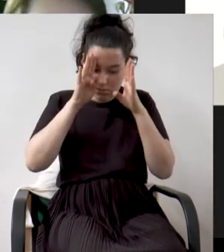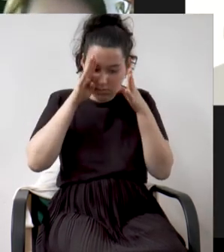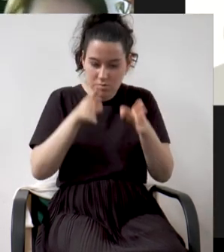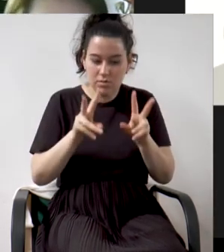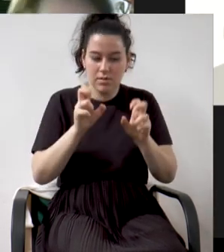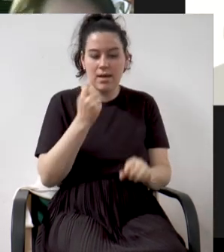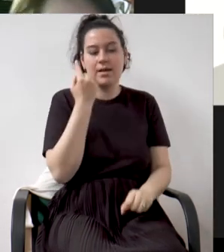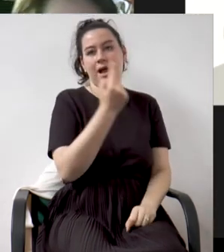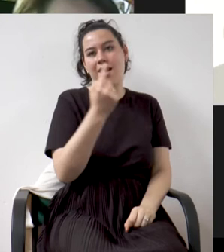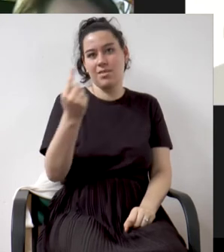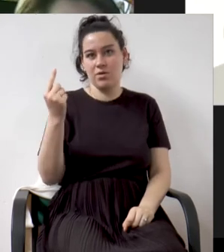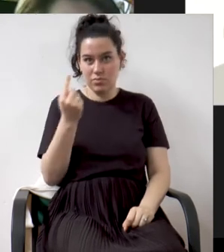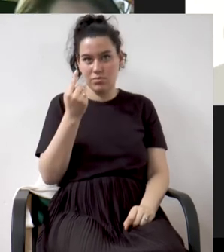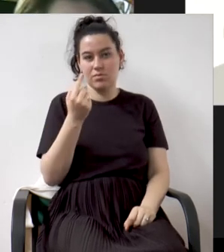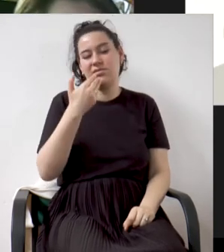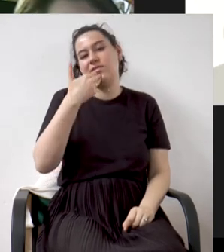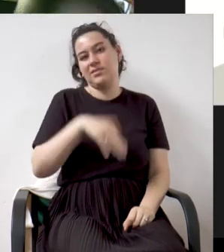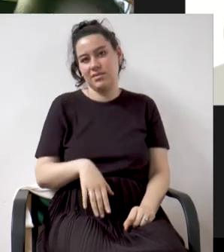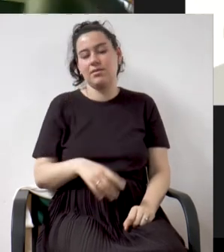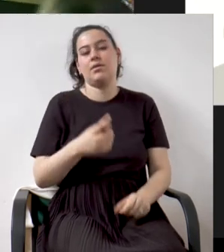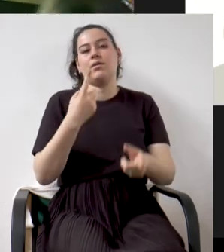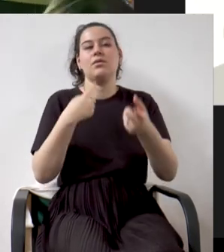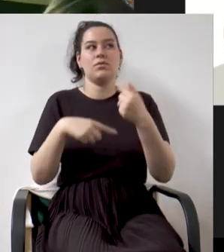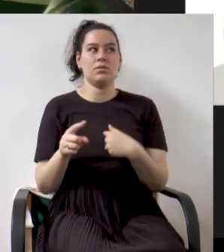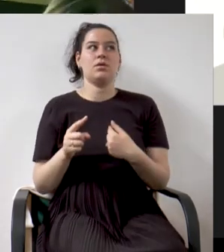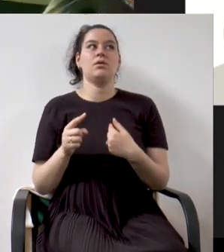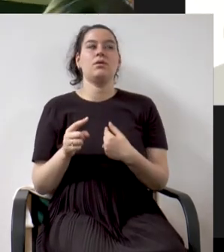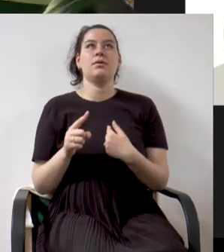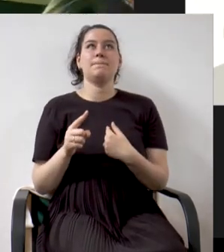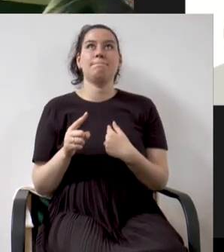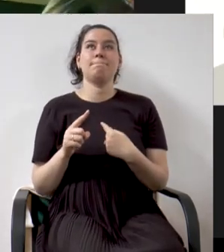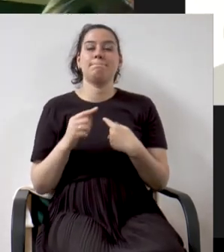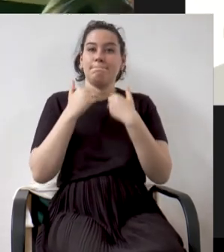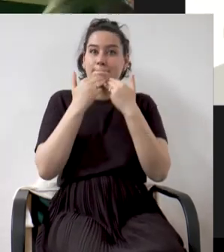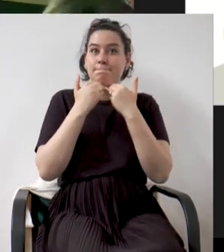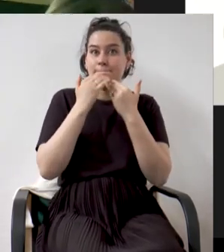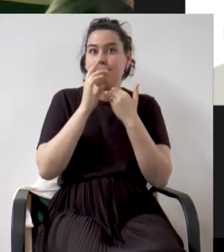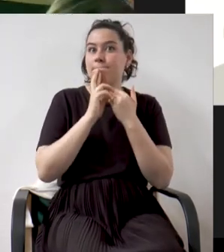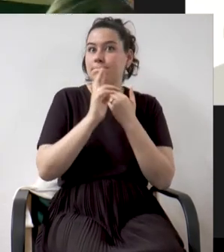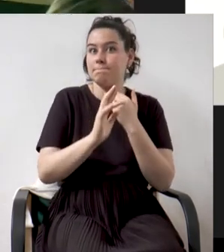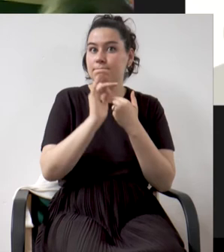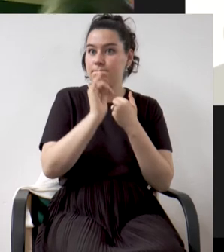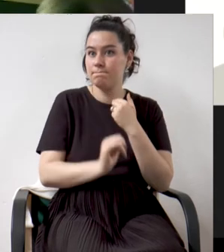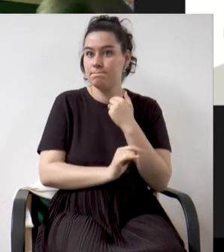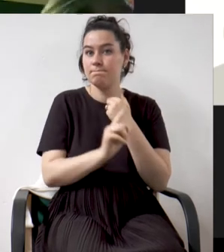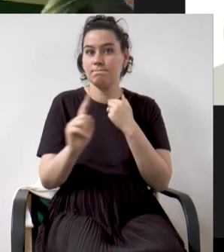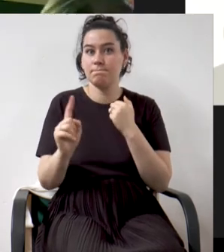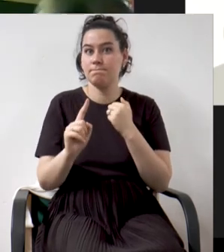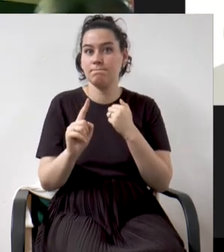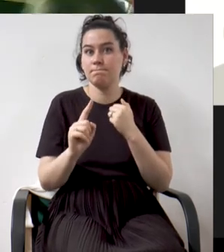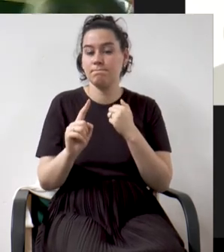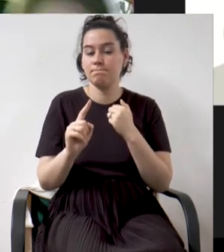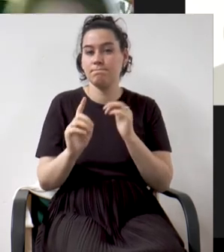de cada una de las regiones. Entonces, no sé si contesté la A, la B y